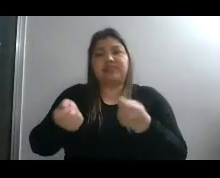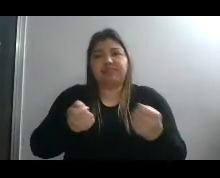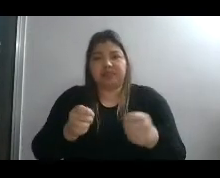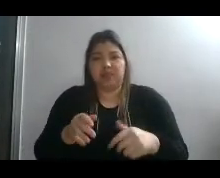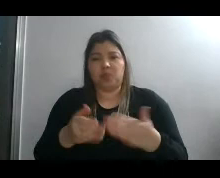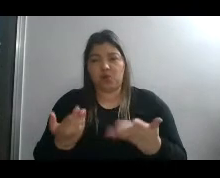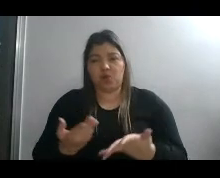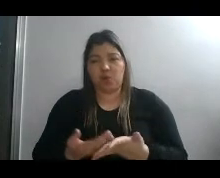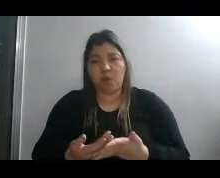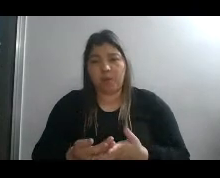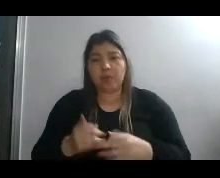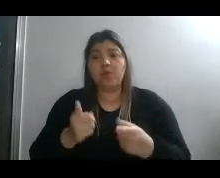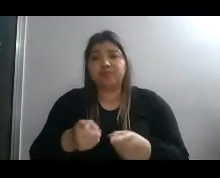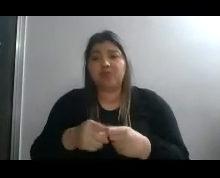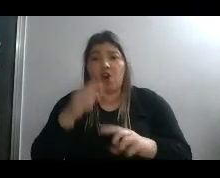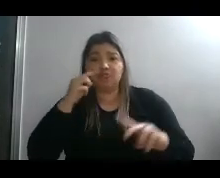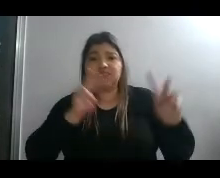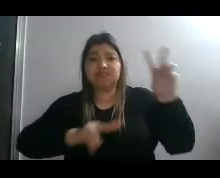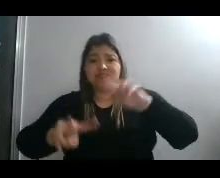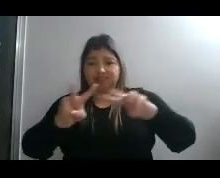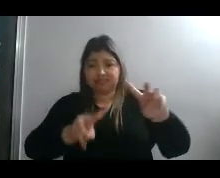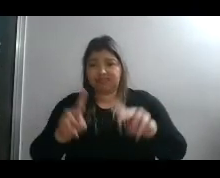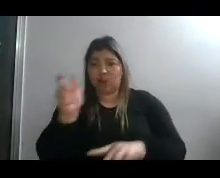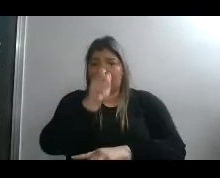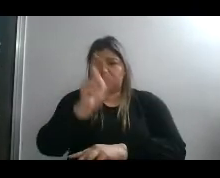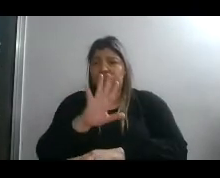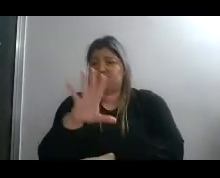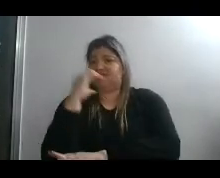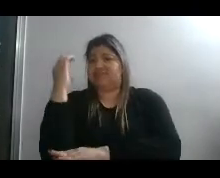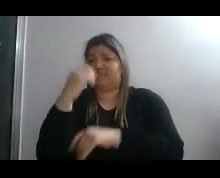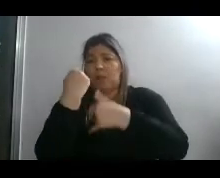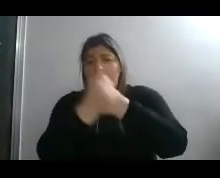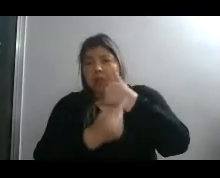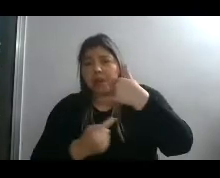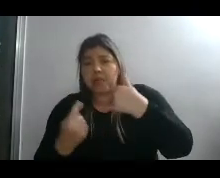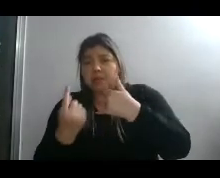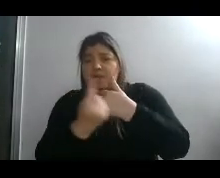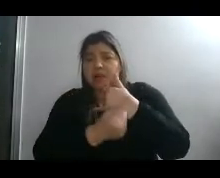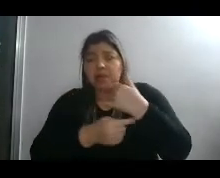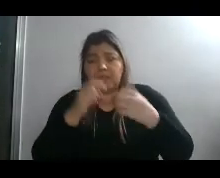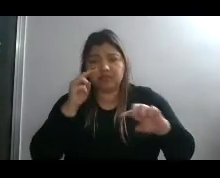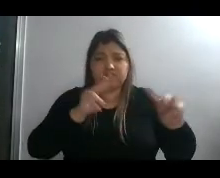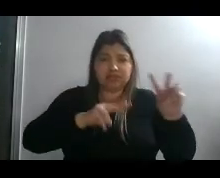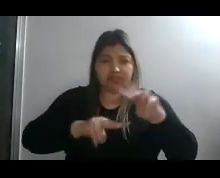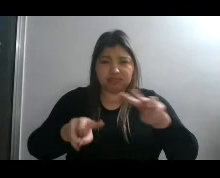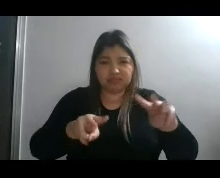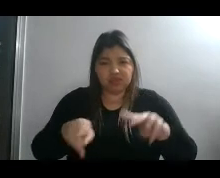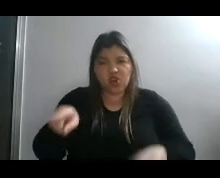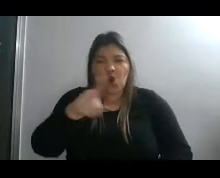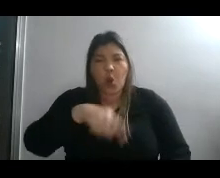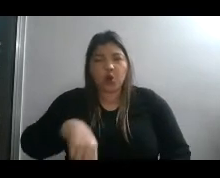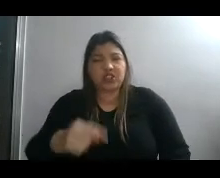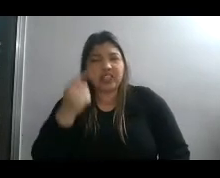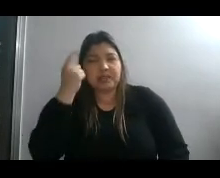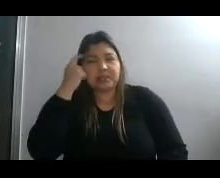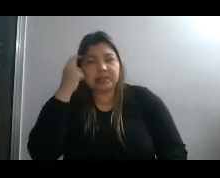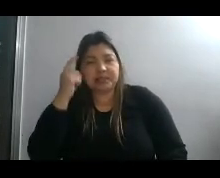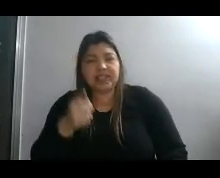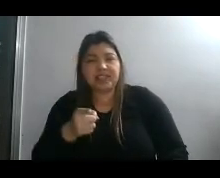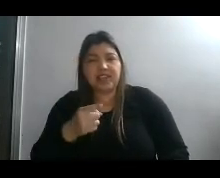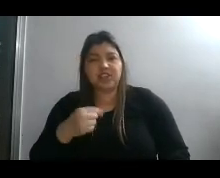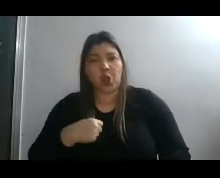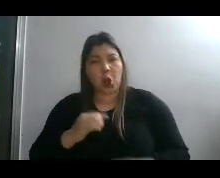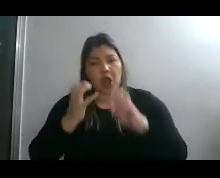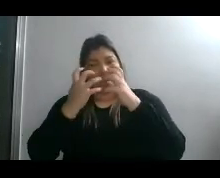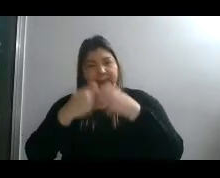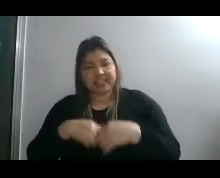conecta gente de todo el país, que vayan viendo en qué parte o en cuál de estas 3 capacidades se encuentran ustedes, porque como